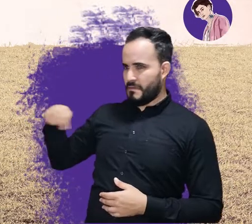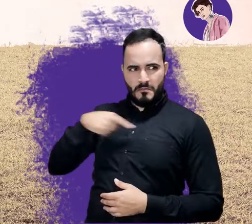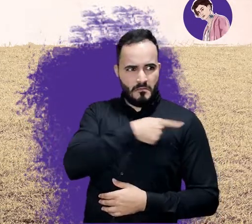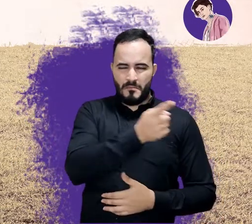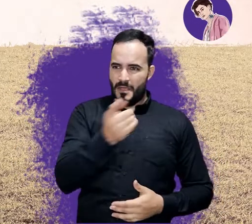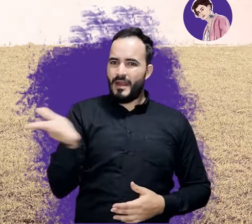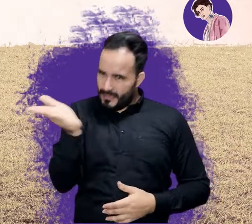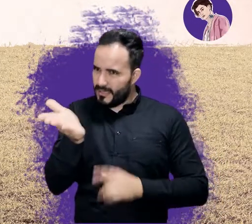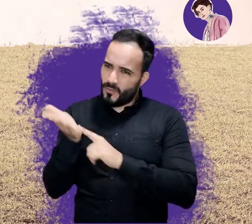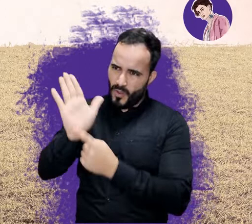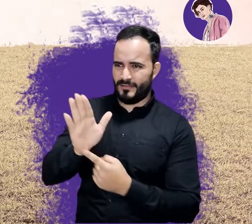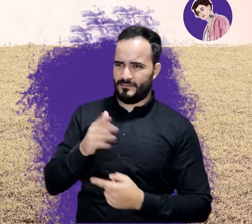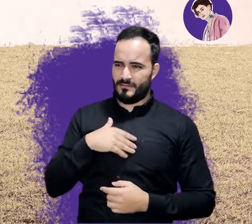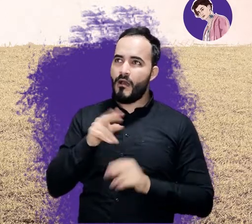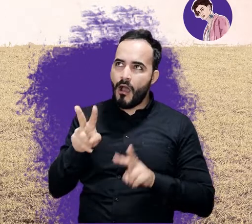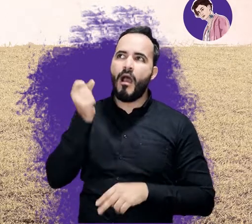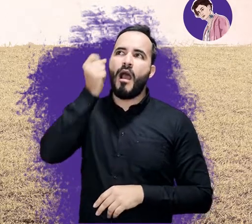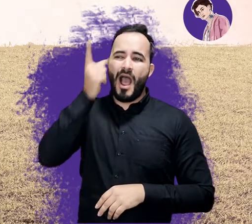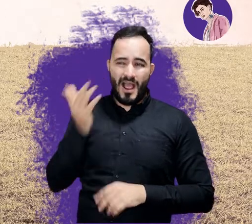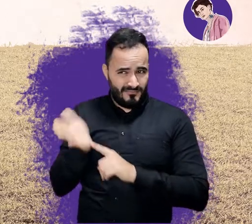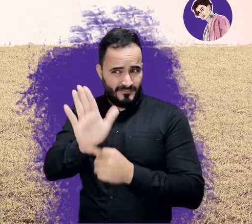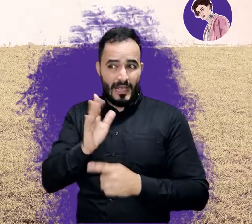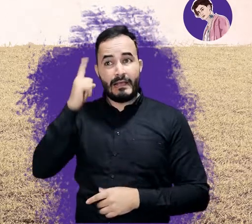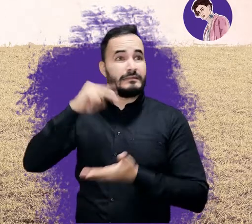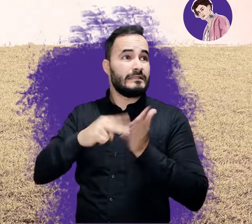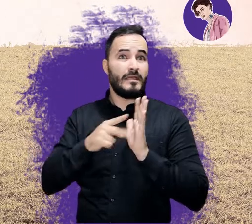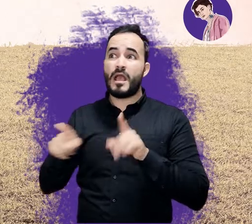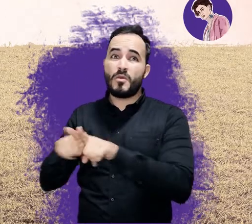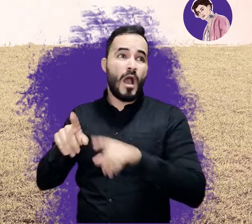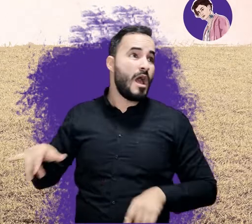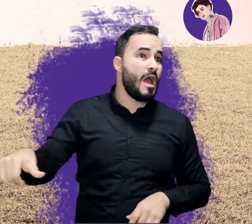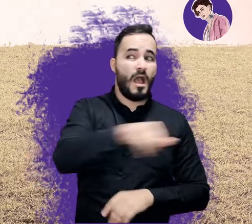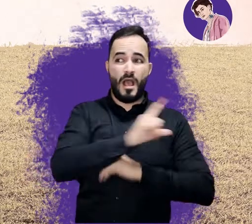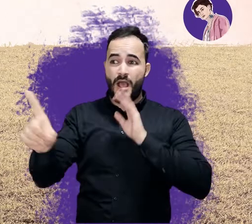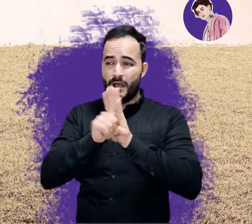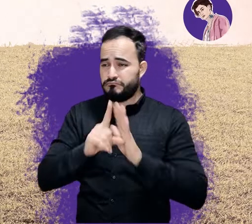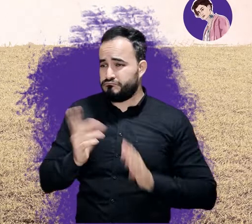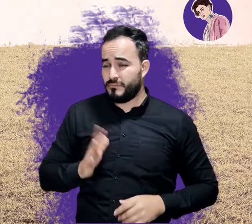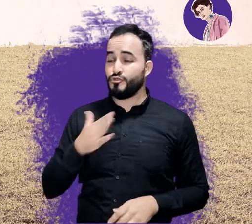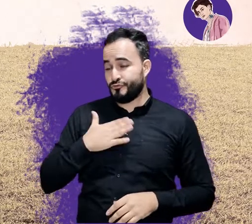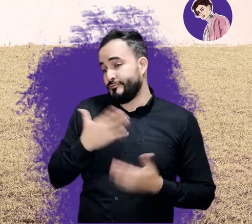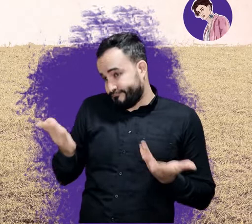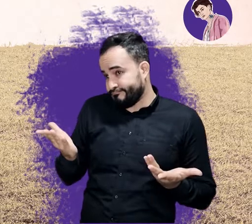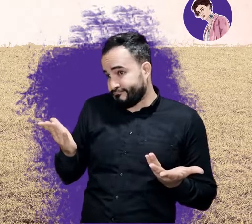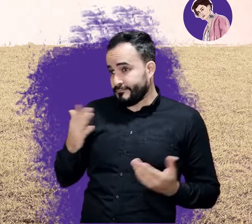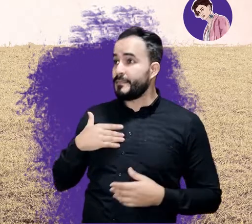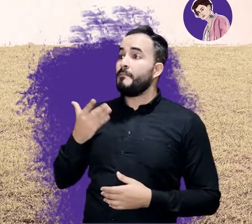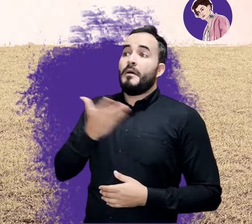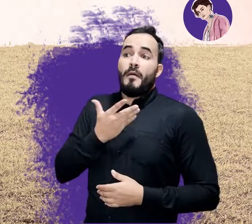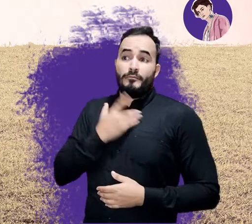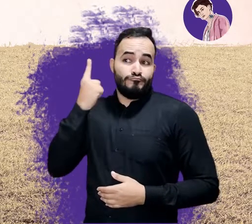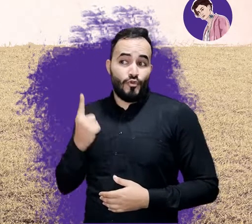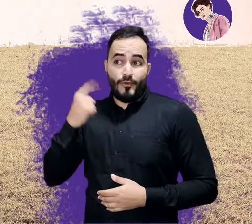de nosotros. Así se da cuenta de que las familias no son únicas e inamovibles. Yo, por ejemplo, soy hija de una